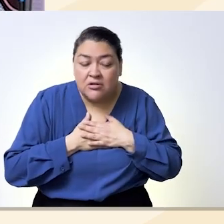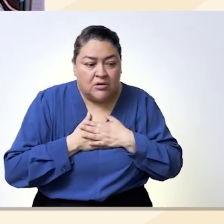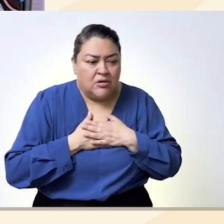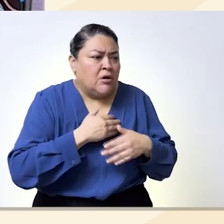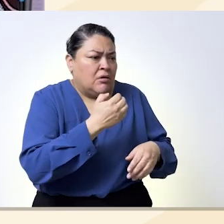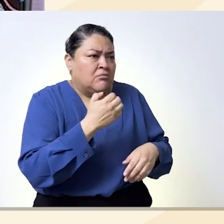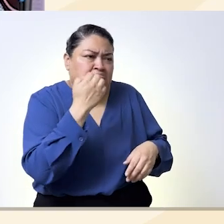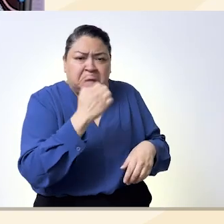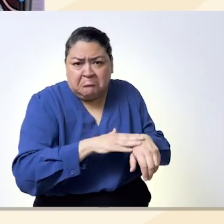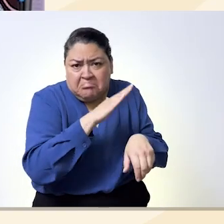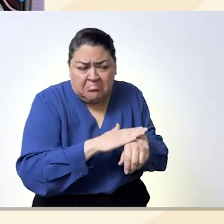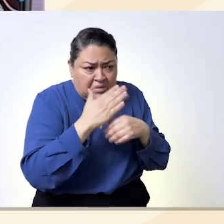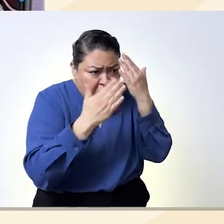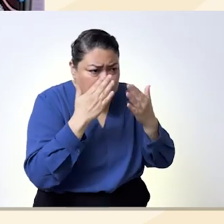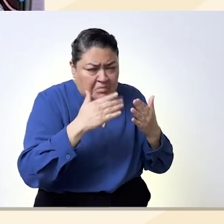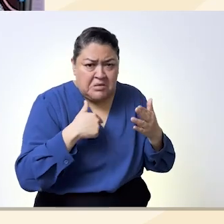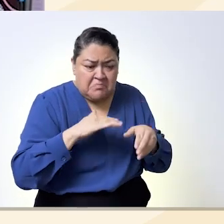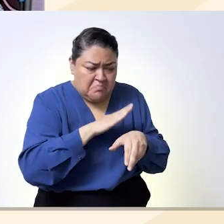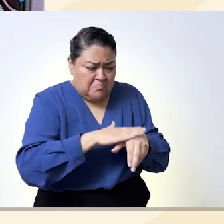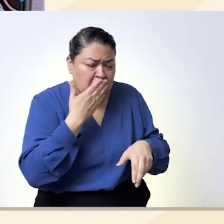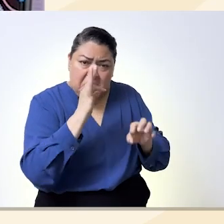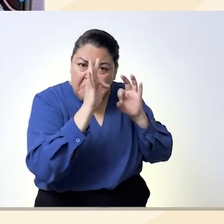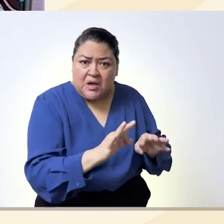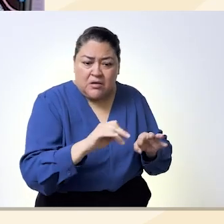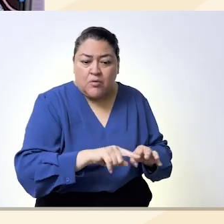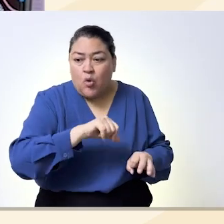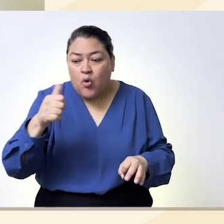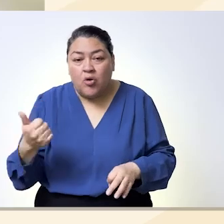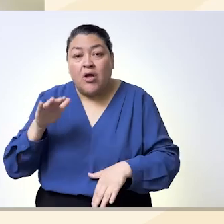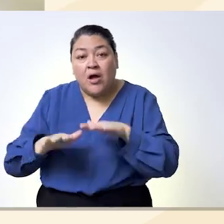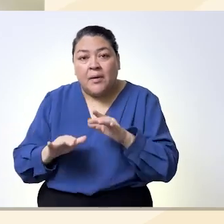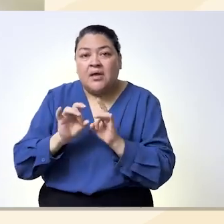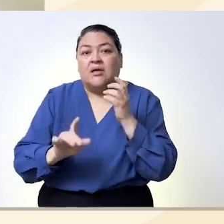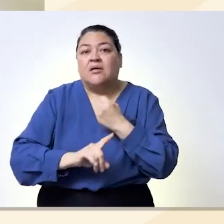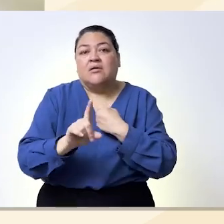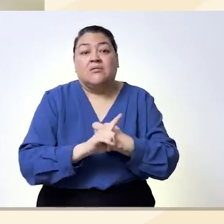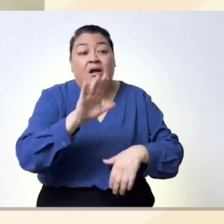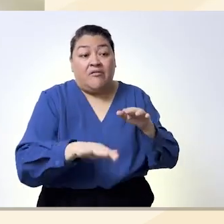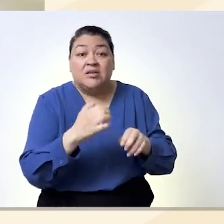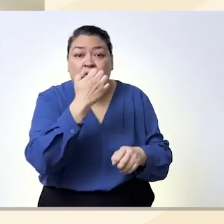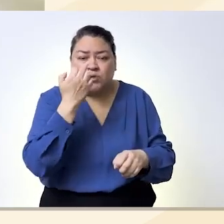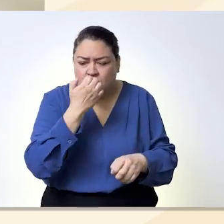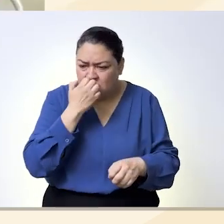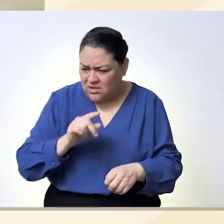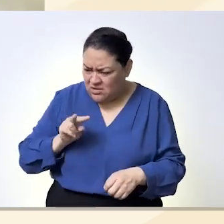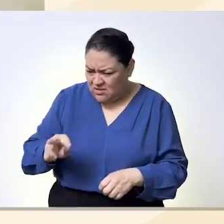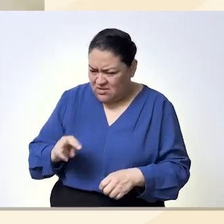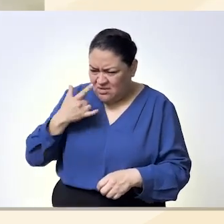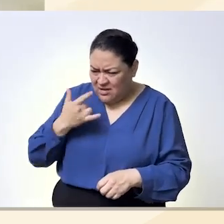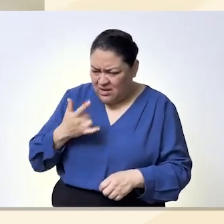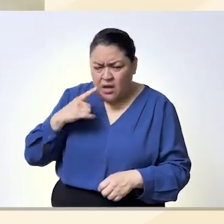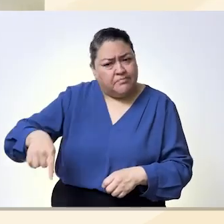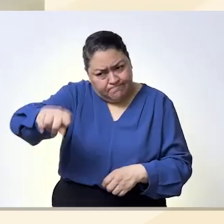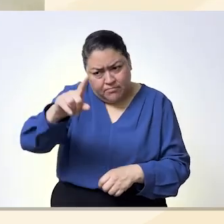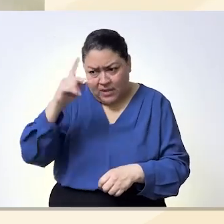de pronto es el primer sistema que te patologiza, porque es el que te dice, no, o sea, tú, al psicólogo, al psiquiatra, esto, lo